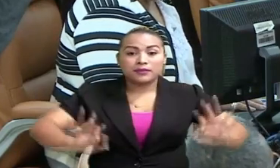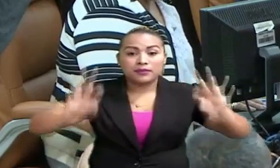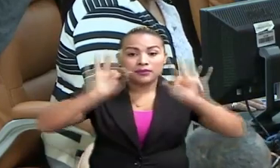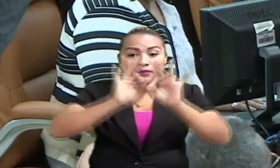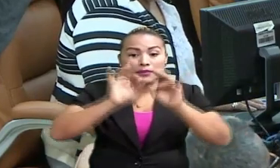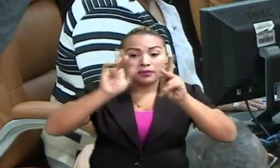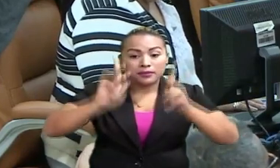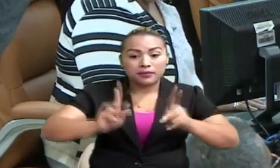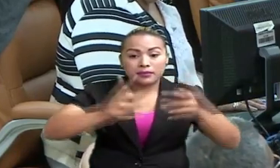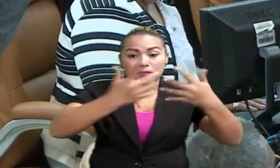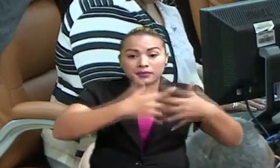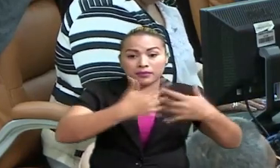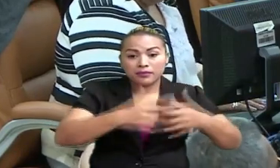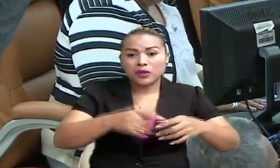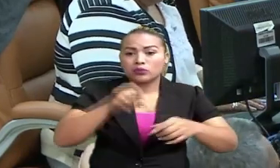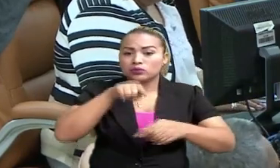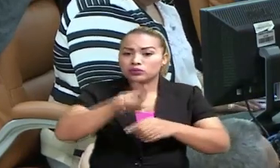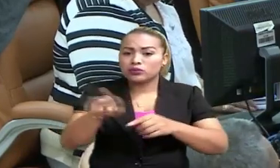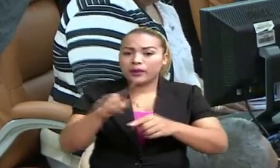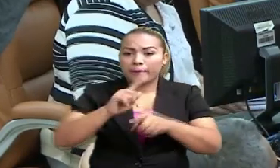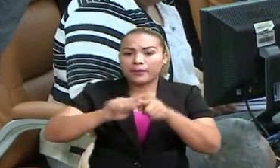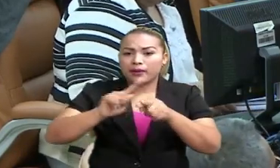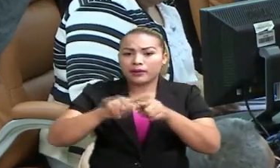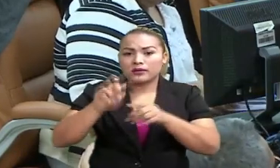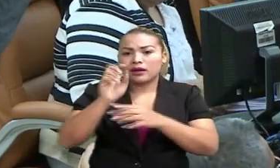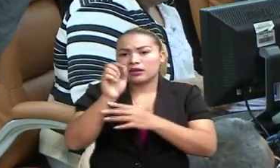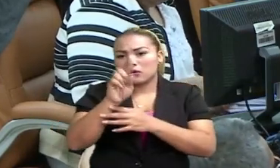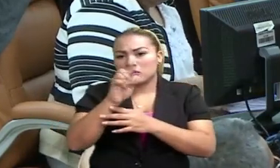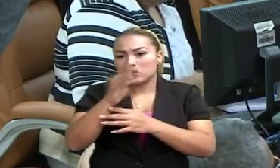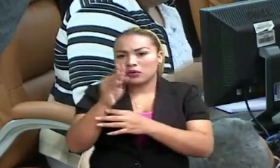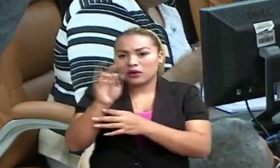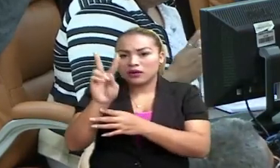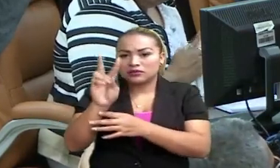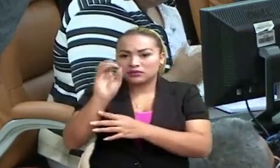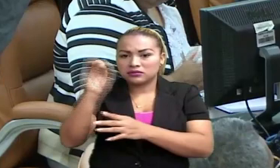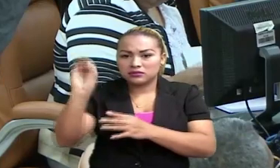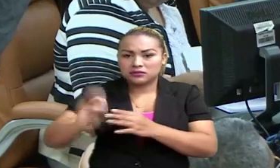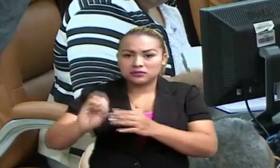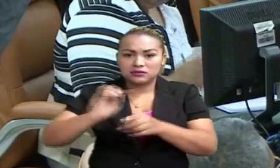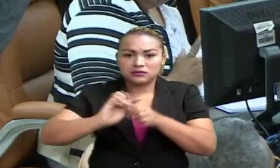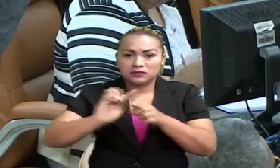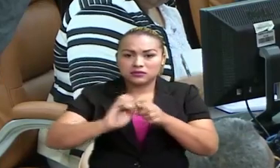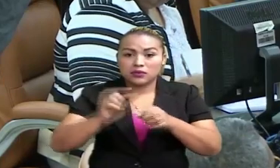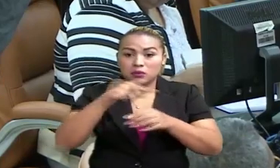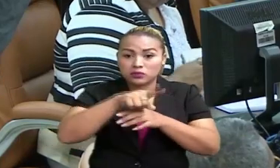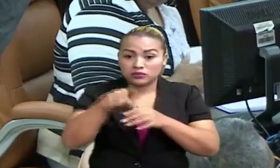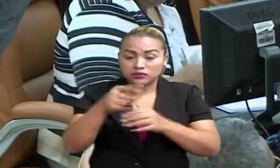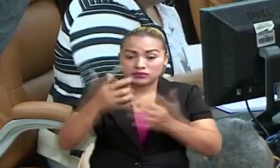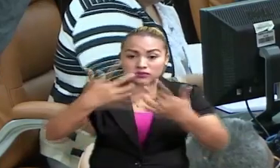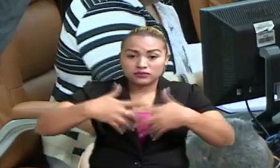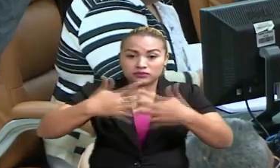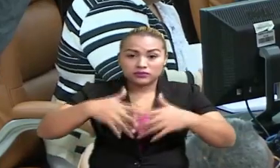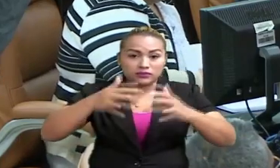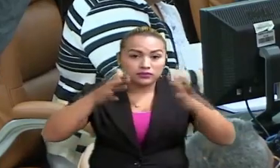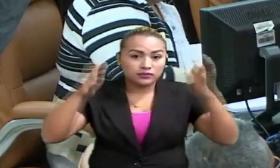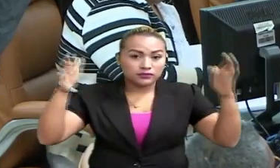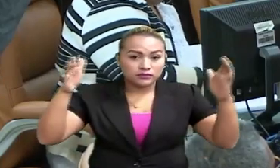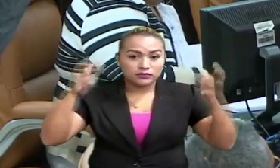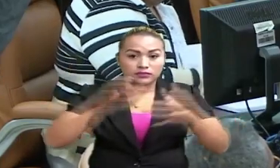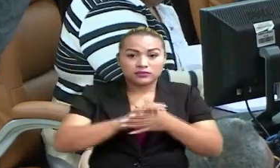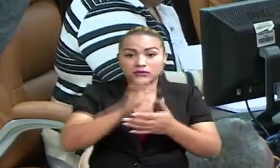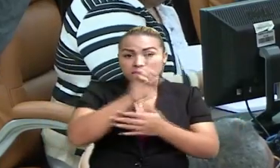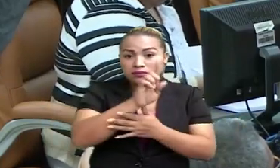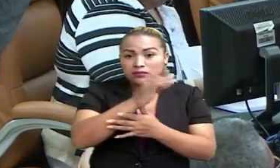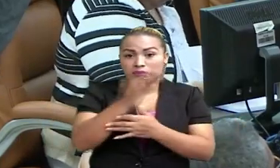del 1 al 2% de sus ingresos brutos. Miren ustedes, grandes contribuyentes, van del 1 al